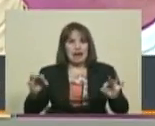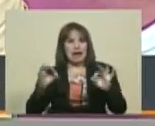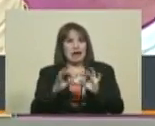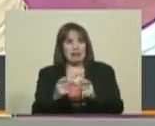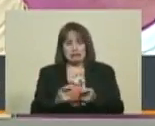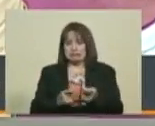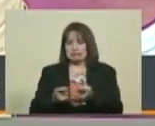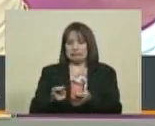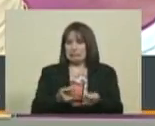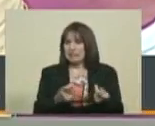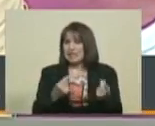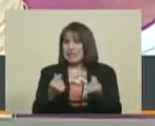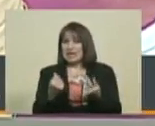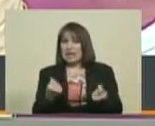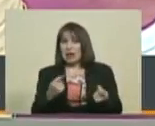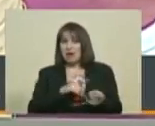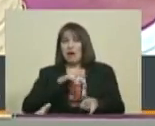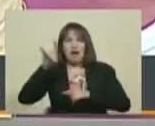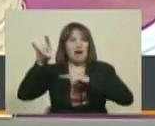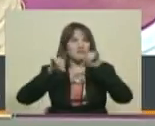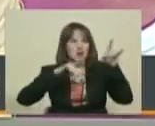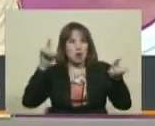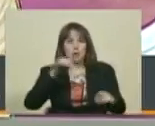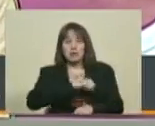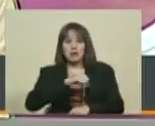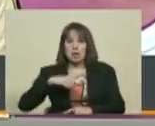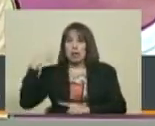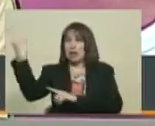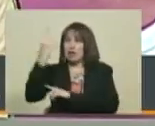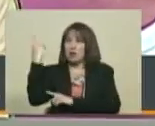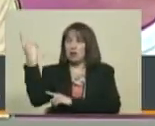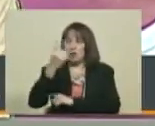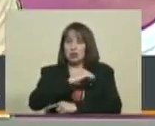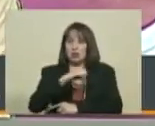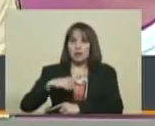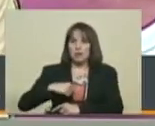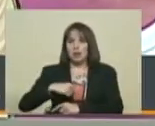de recursos, aviones privados, helicópteros privados,